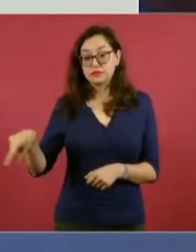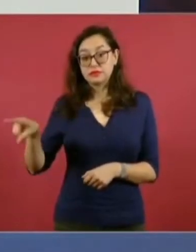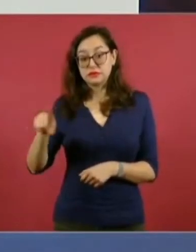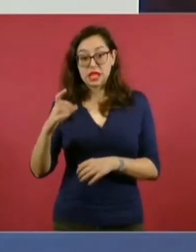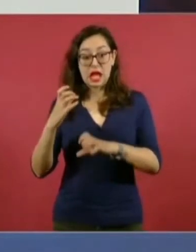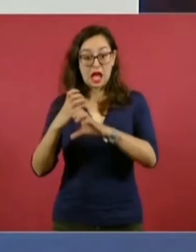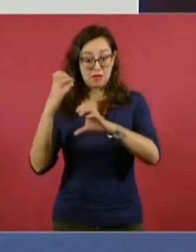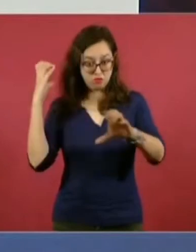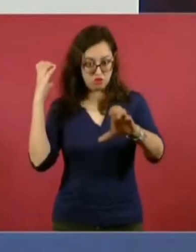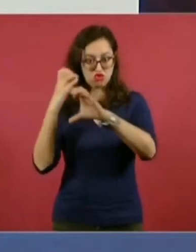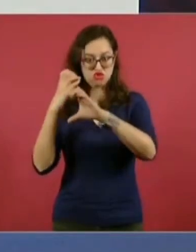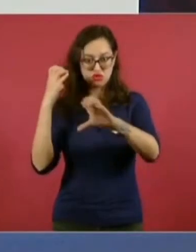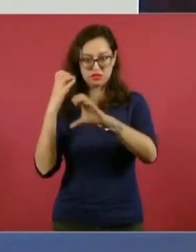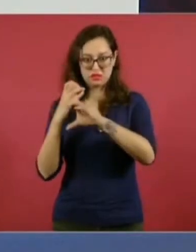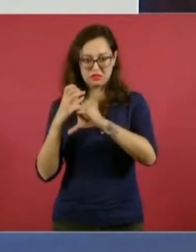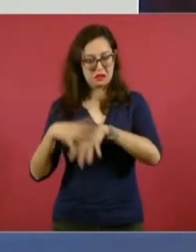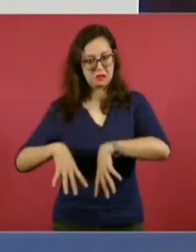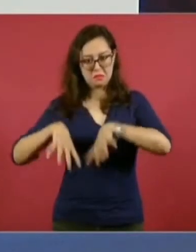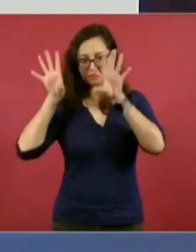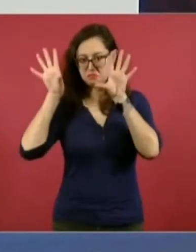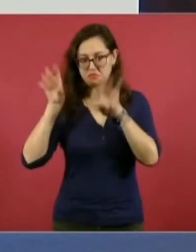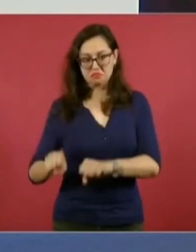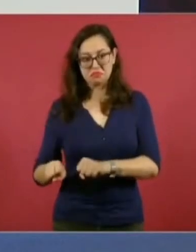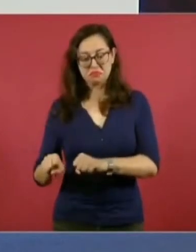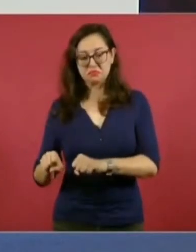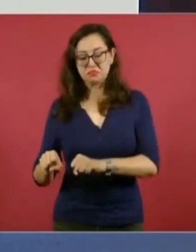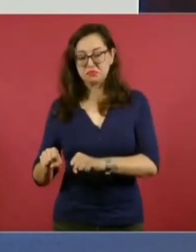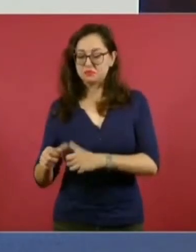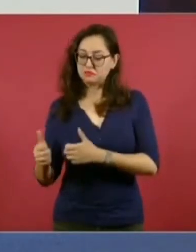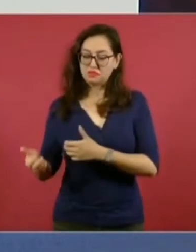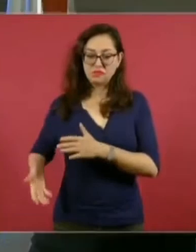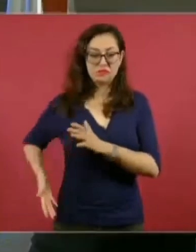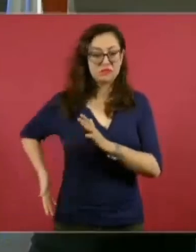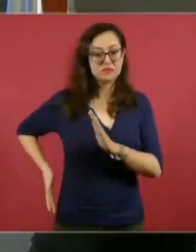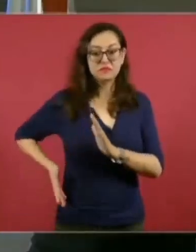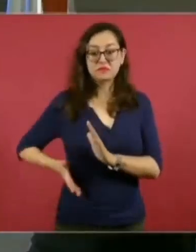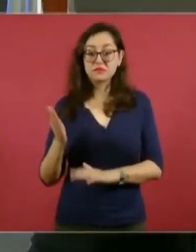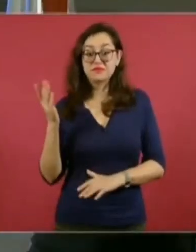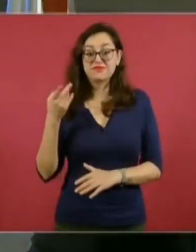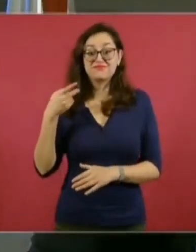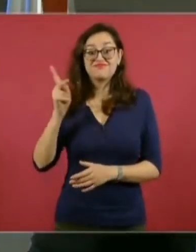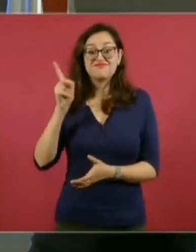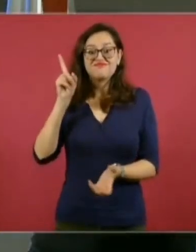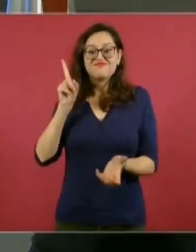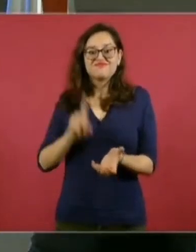con heroína con destino a Estados Unidos